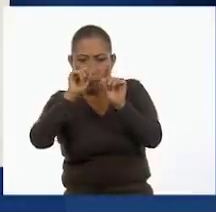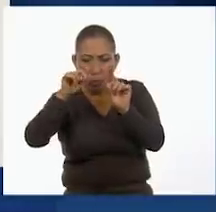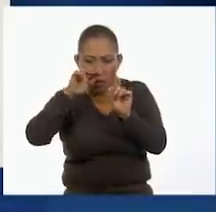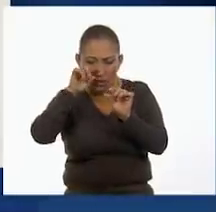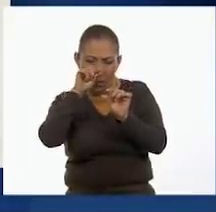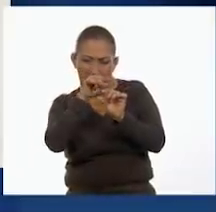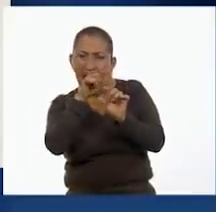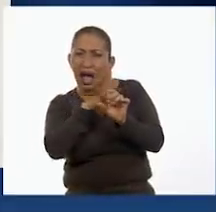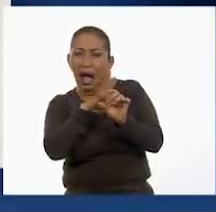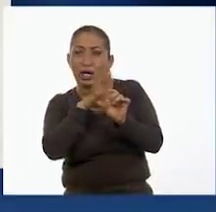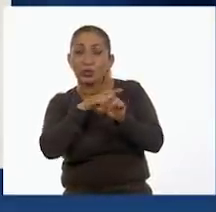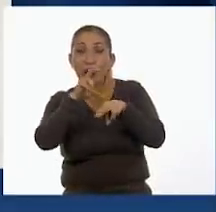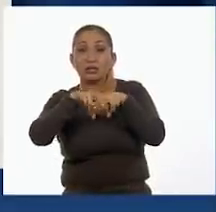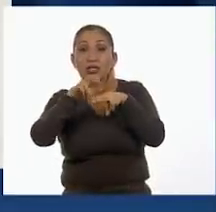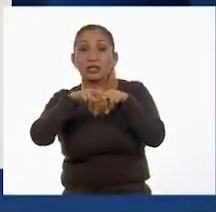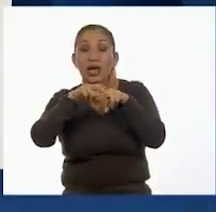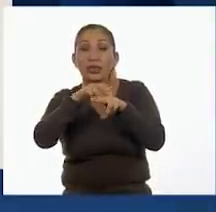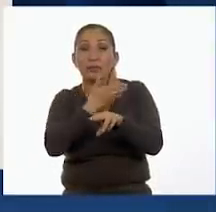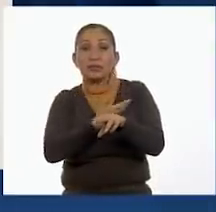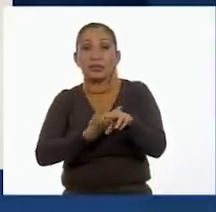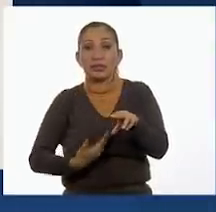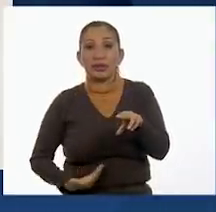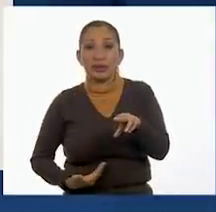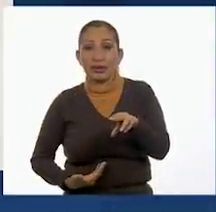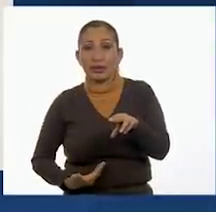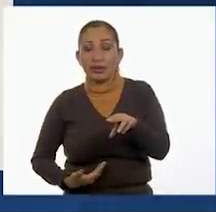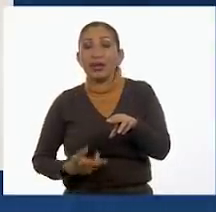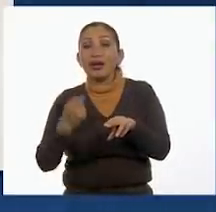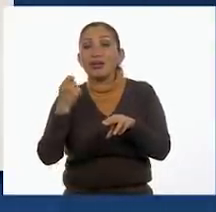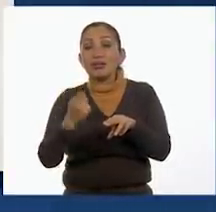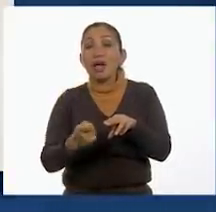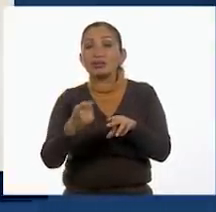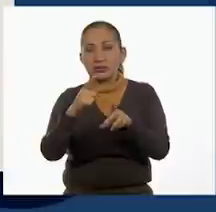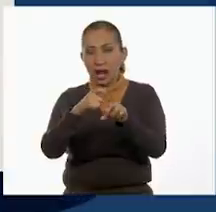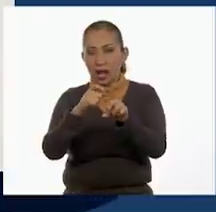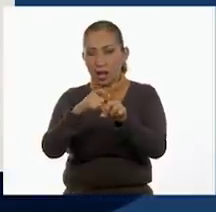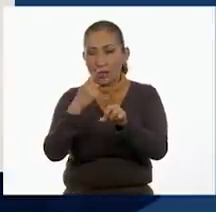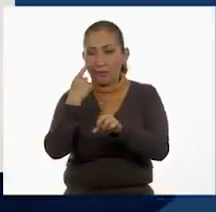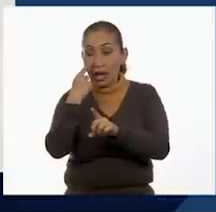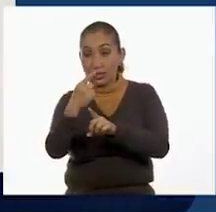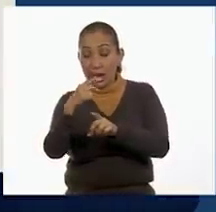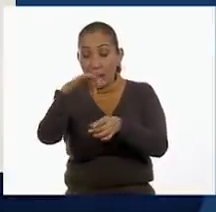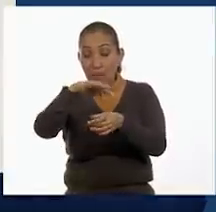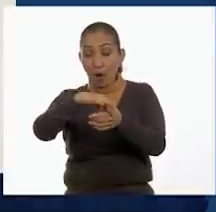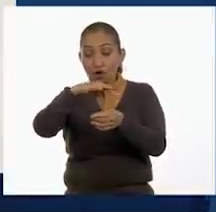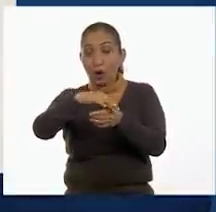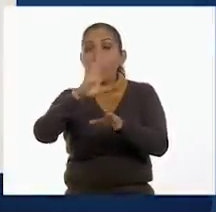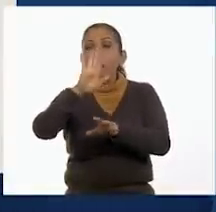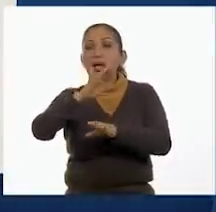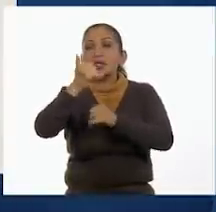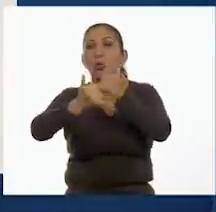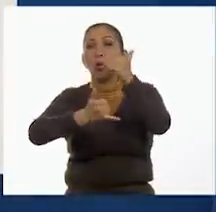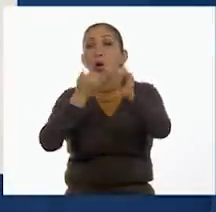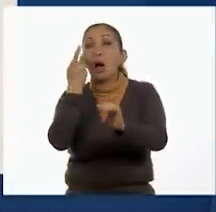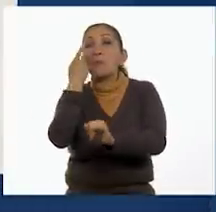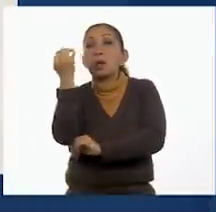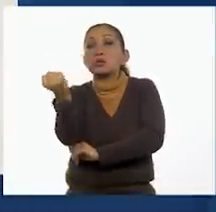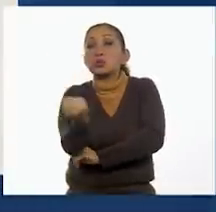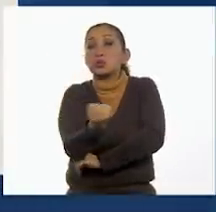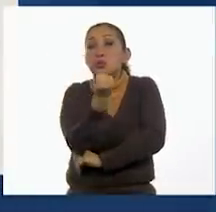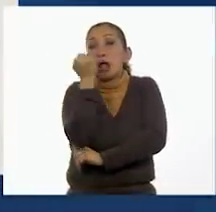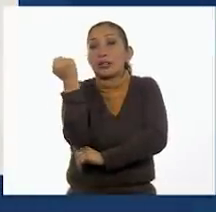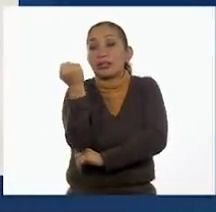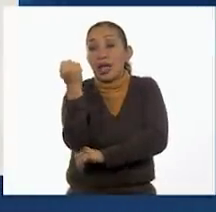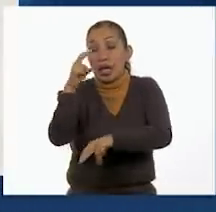volando, es en realidad una silla presidencial. Lo que está representando esta caricatura es que las elecciones son como un juego de azar. Y la